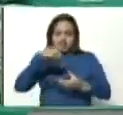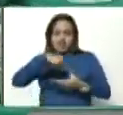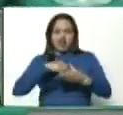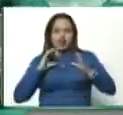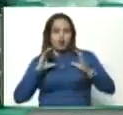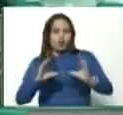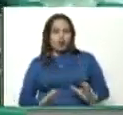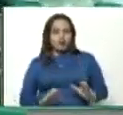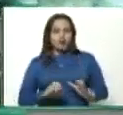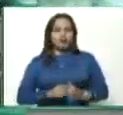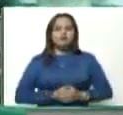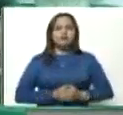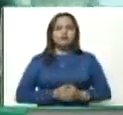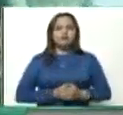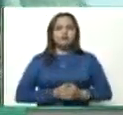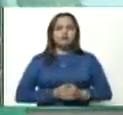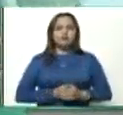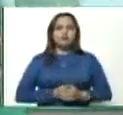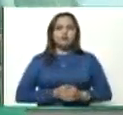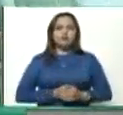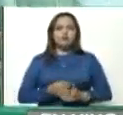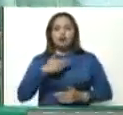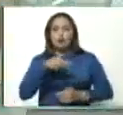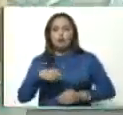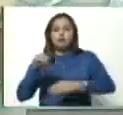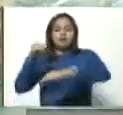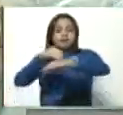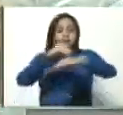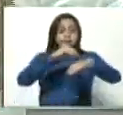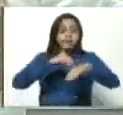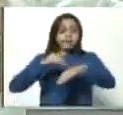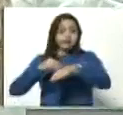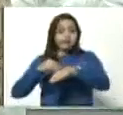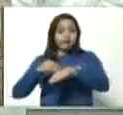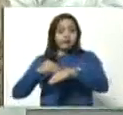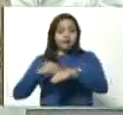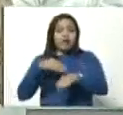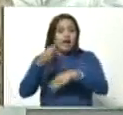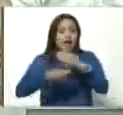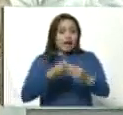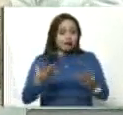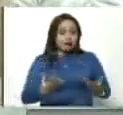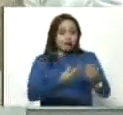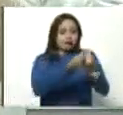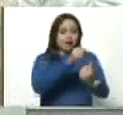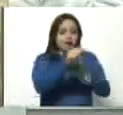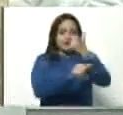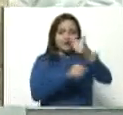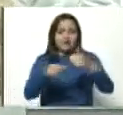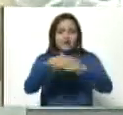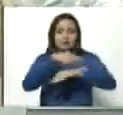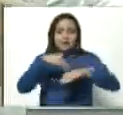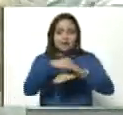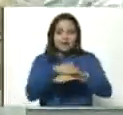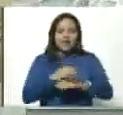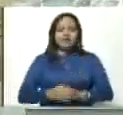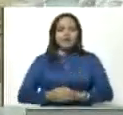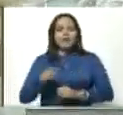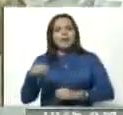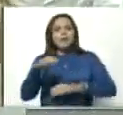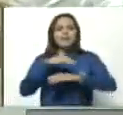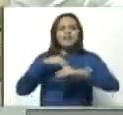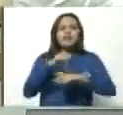la población. Por lo tanto, hacemos un llamado, como se ha planteado por la viceministra, por nuestro ministro Alvarado, por la